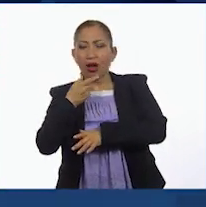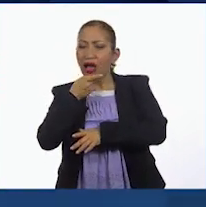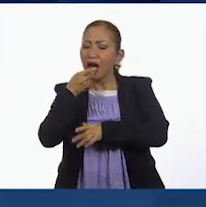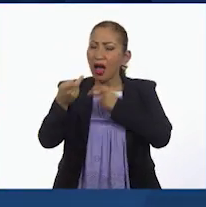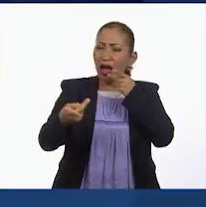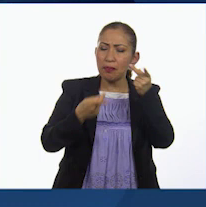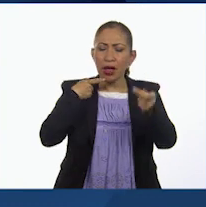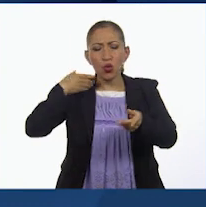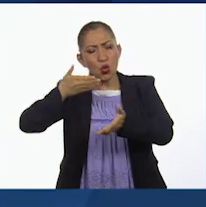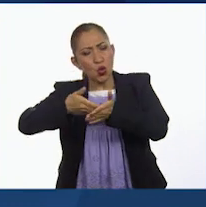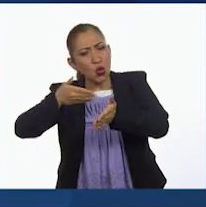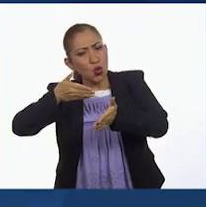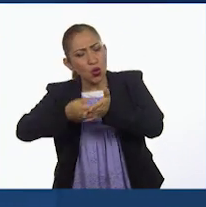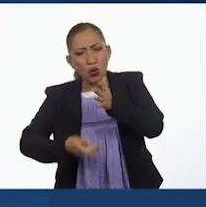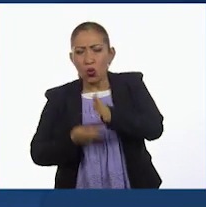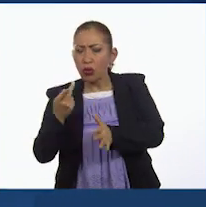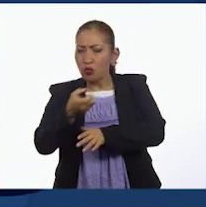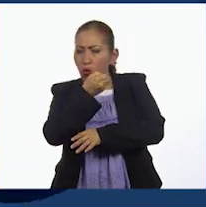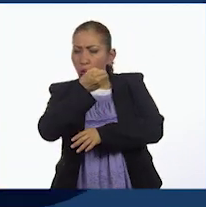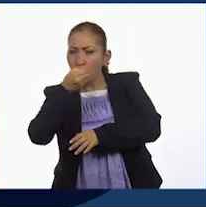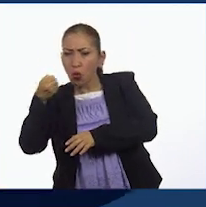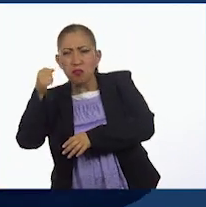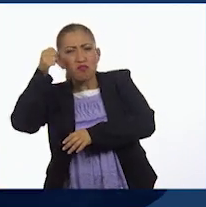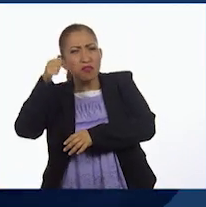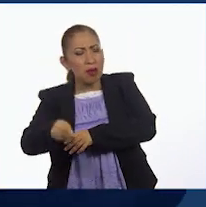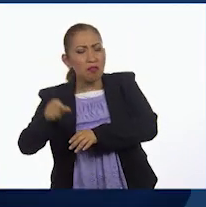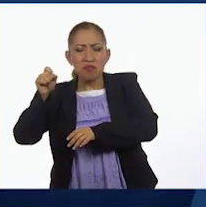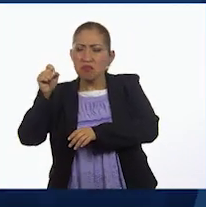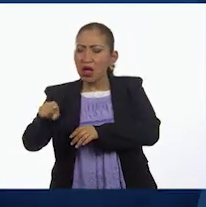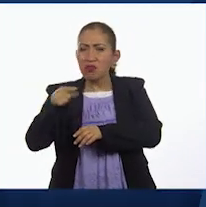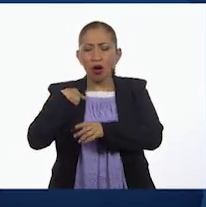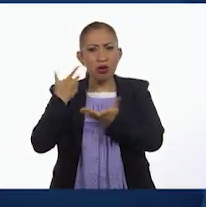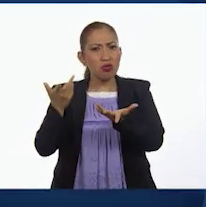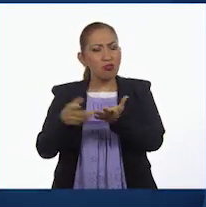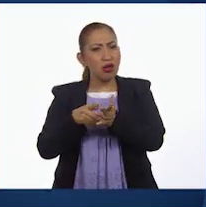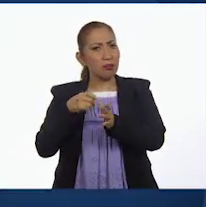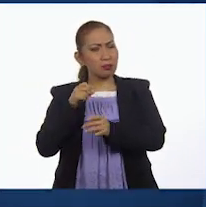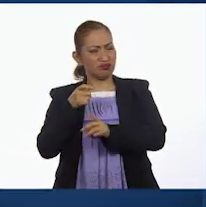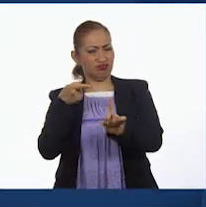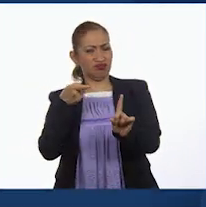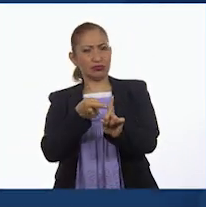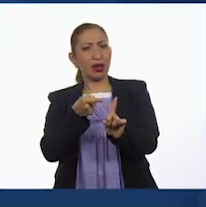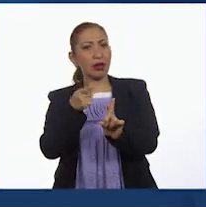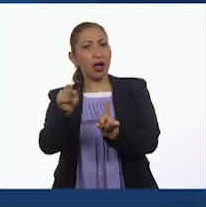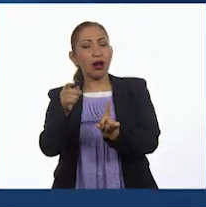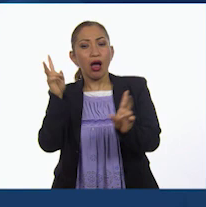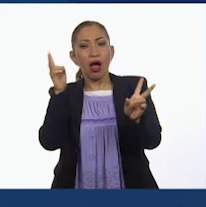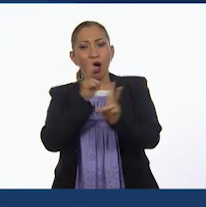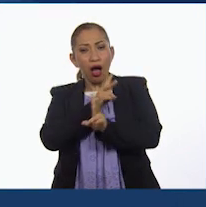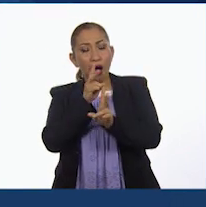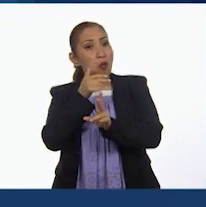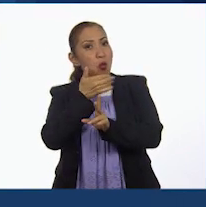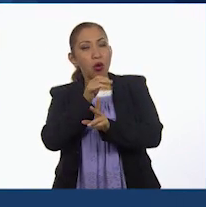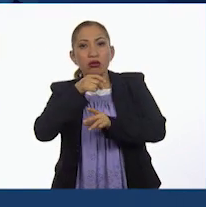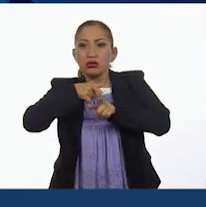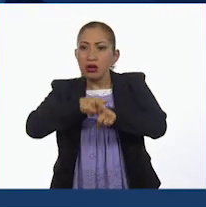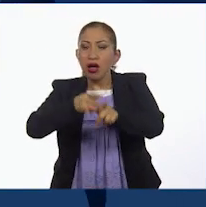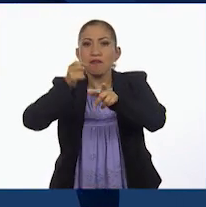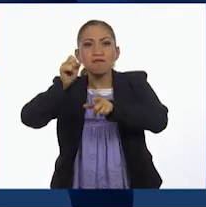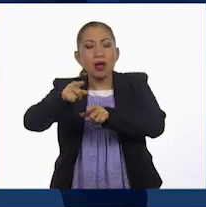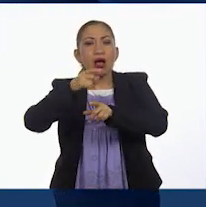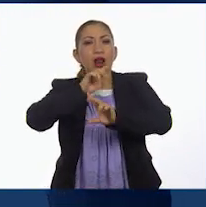e insiste con una frase tajante y tensa, que sin respiro repite y